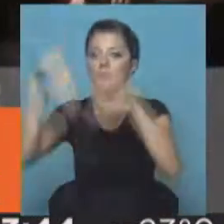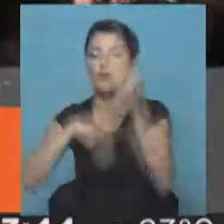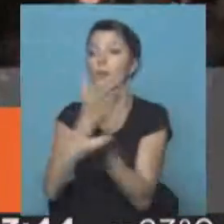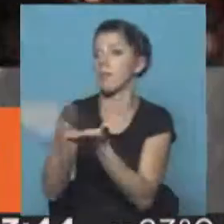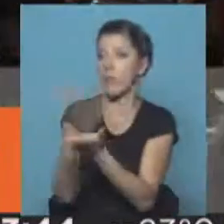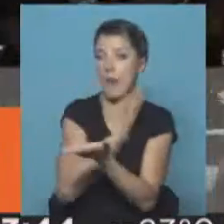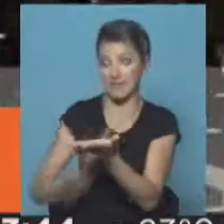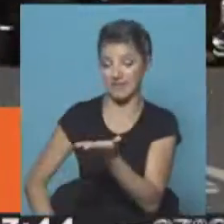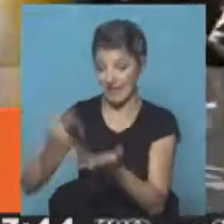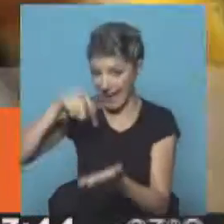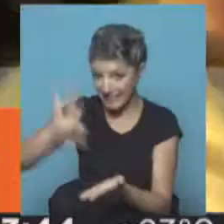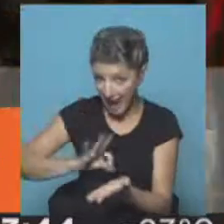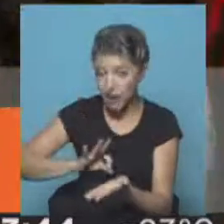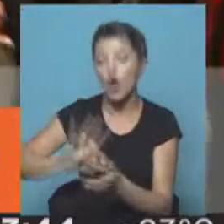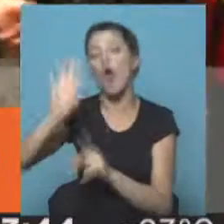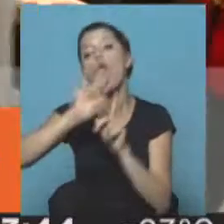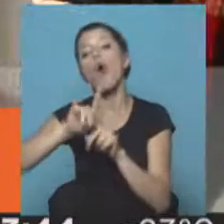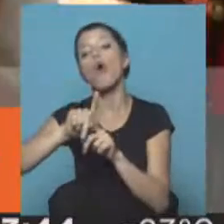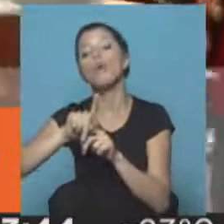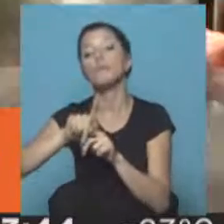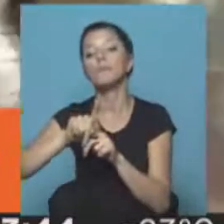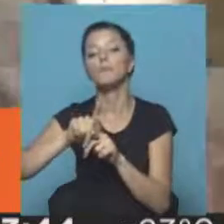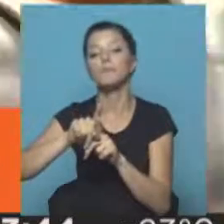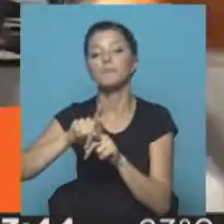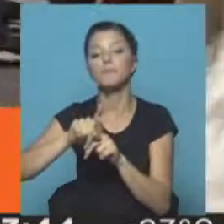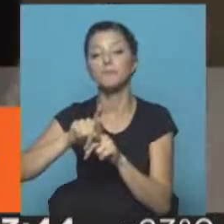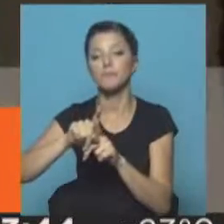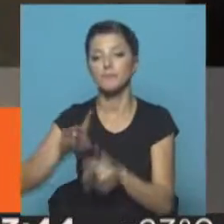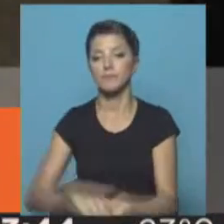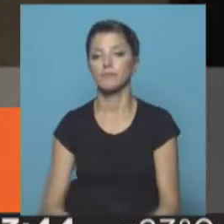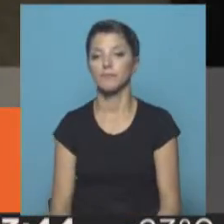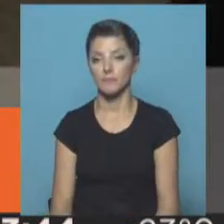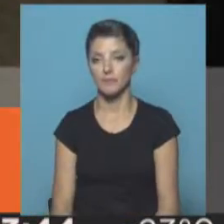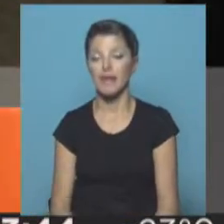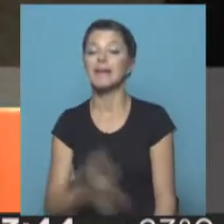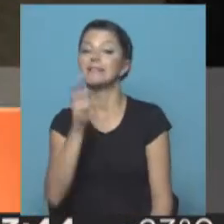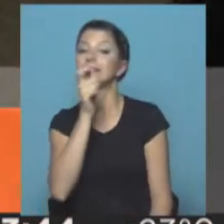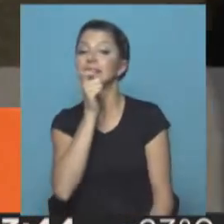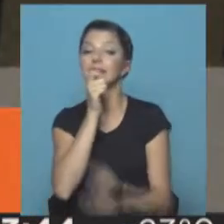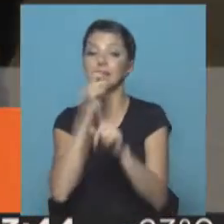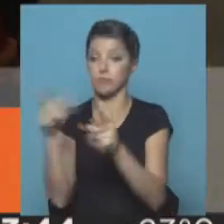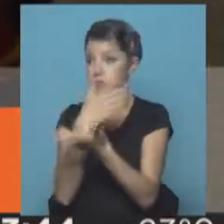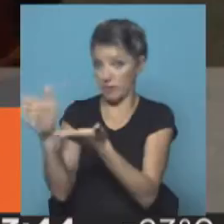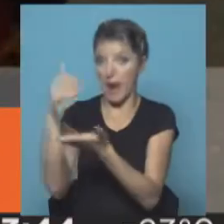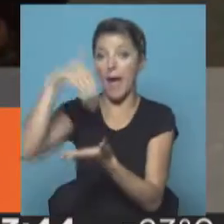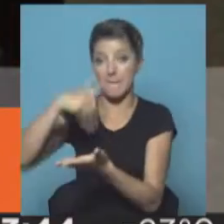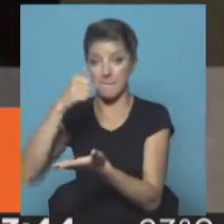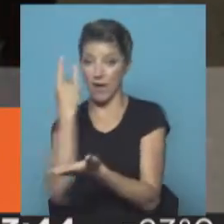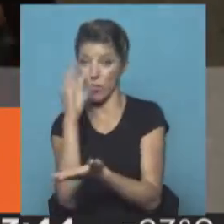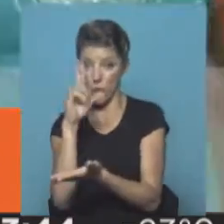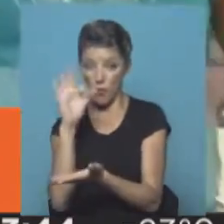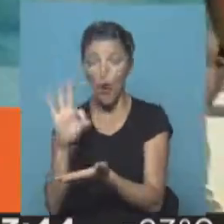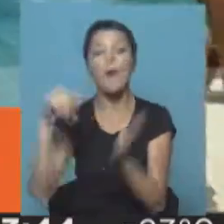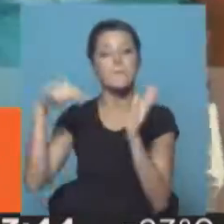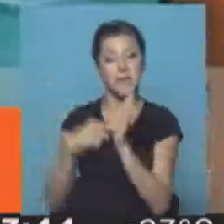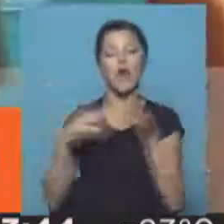este año y si no es antes del 10 de enero, esto quiere decir que el que va a salir es Maduro, pero el chavismo